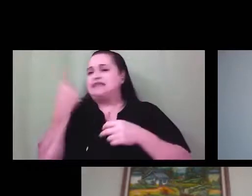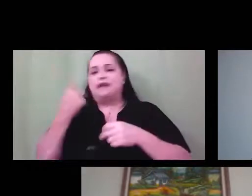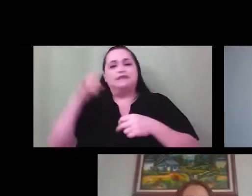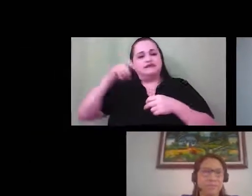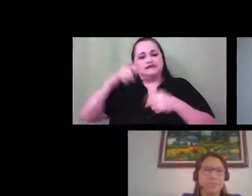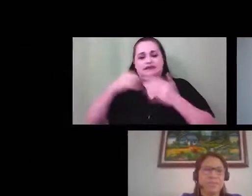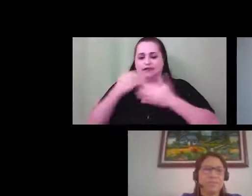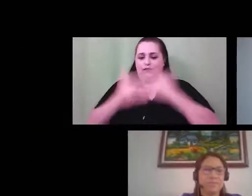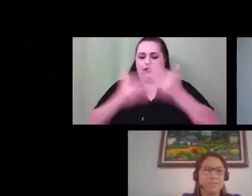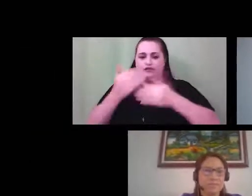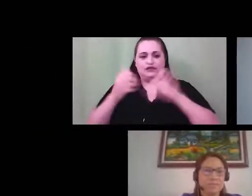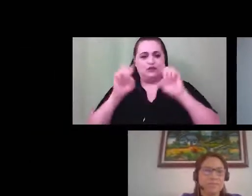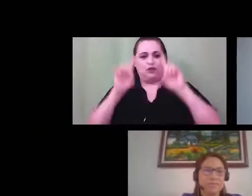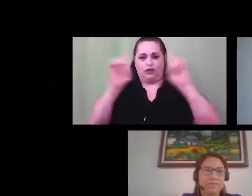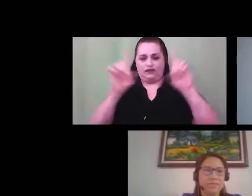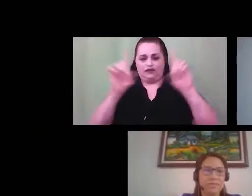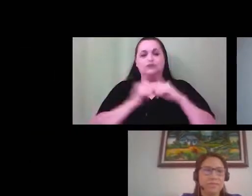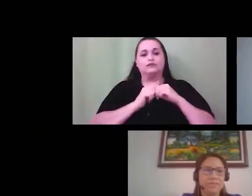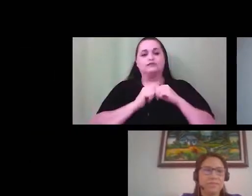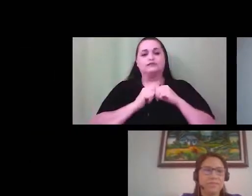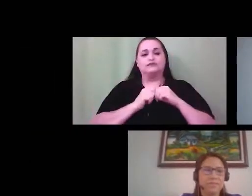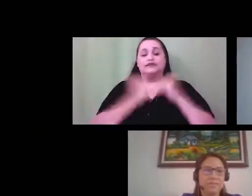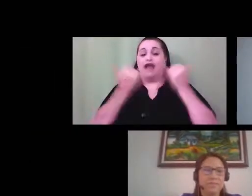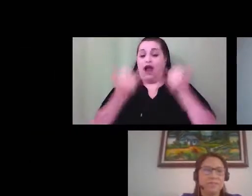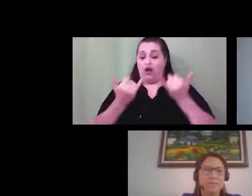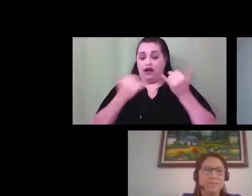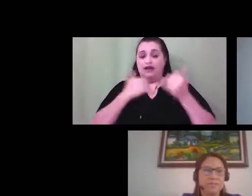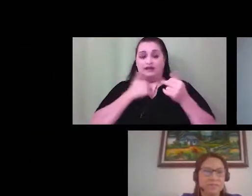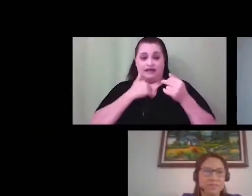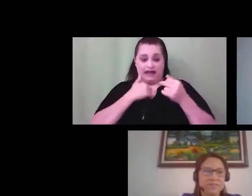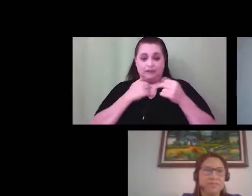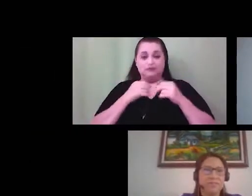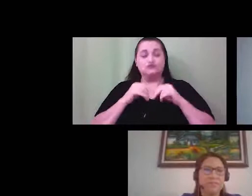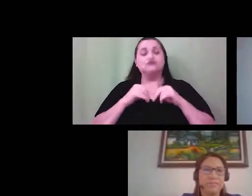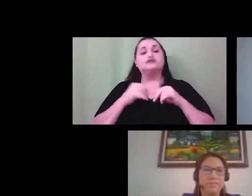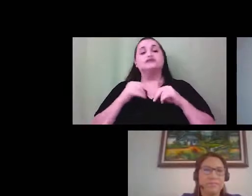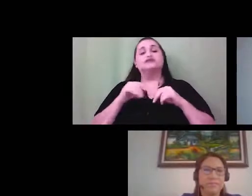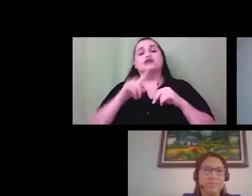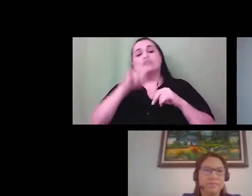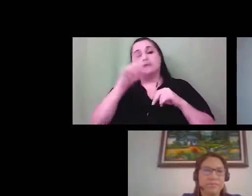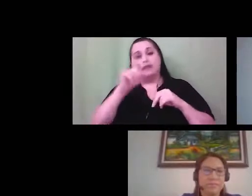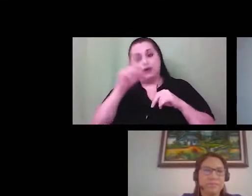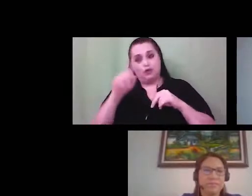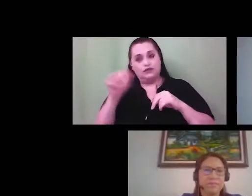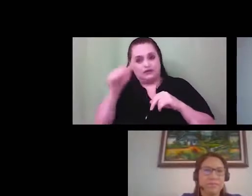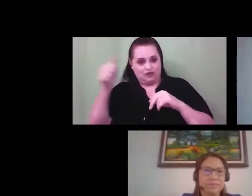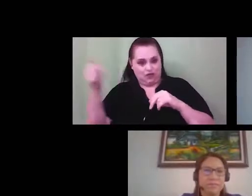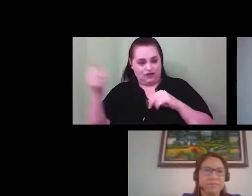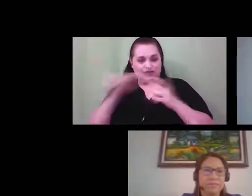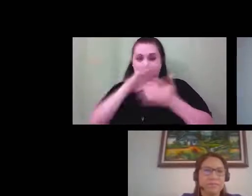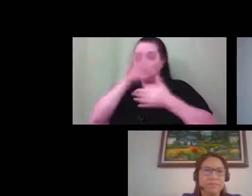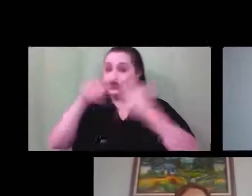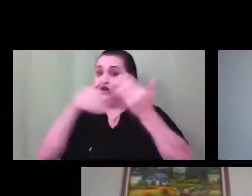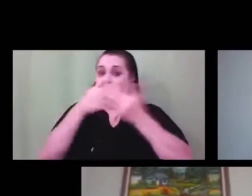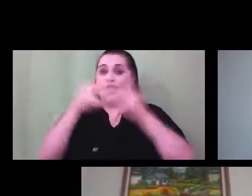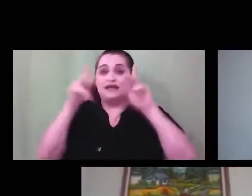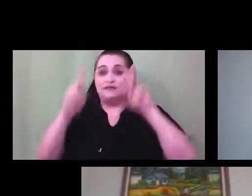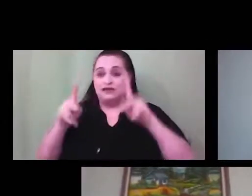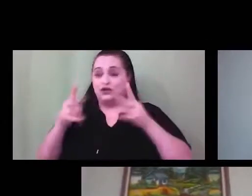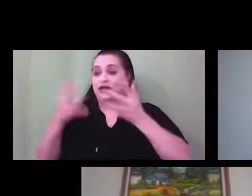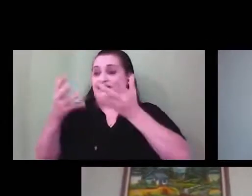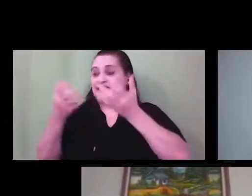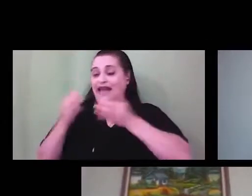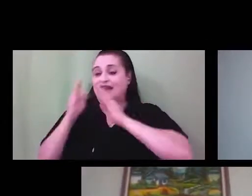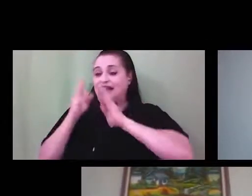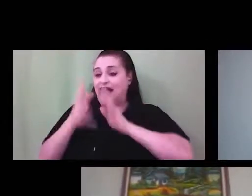proceso educativo. Vamos a seguir teniendo unas preguntitas. Nuevamente, todas las personas que quieran dejar más